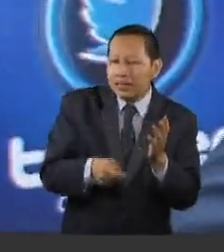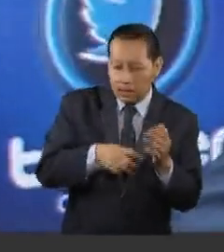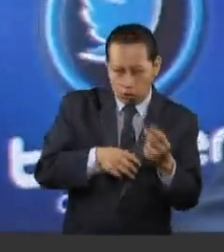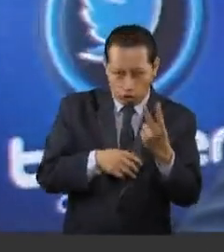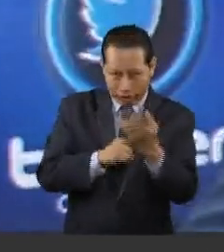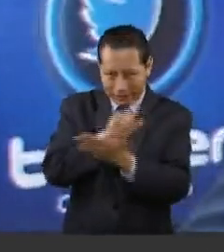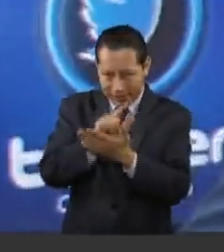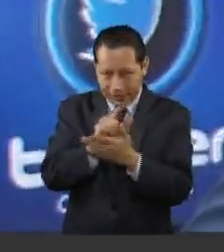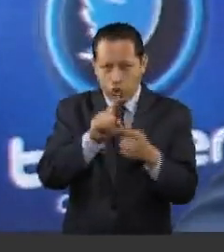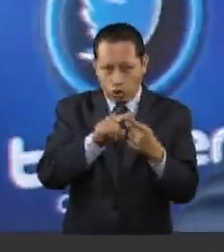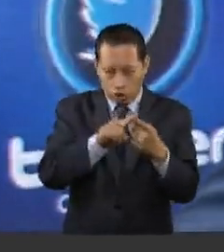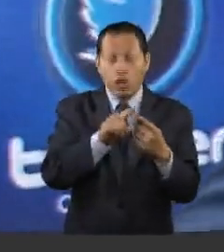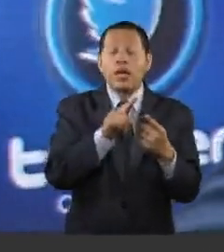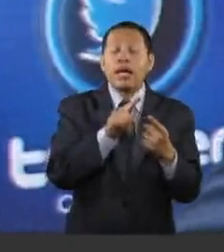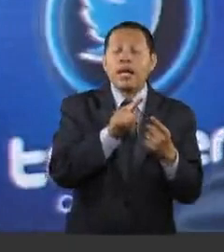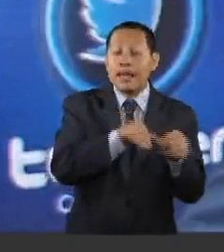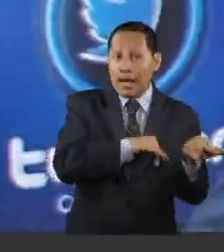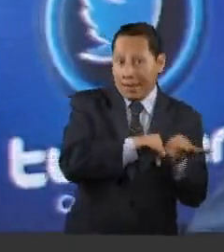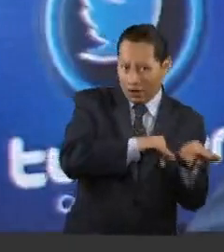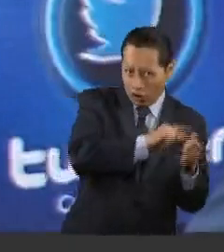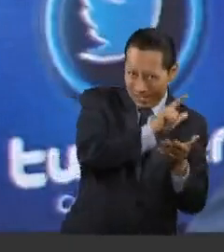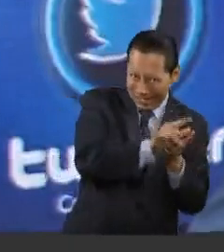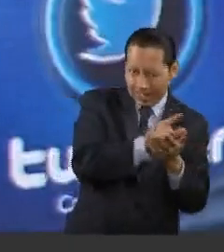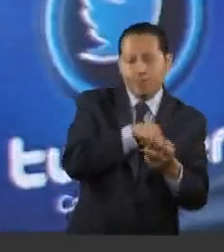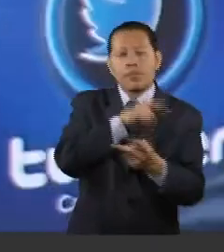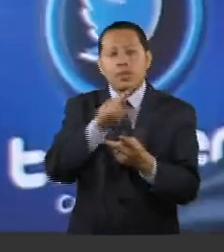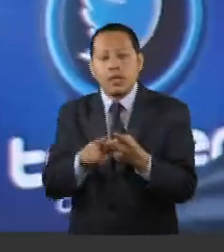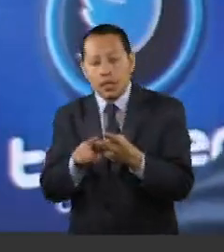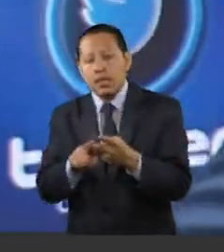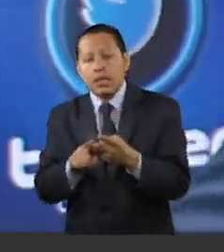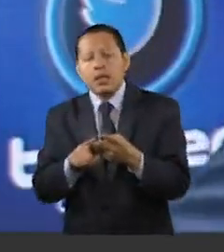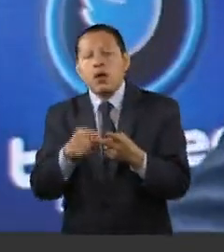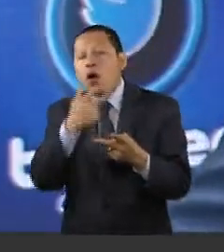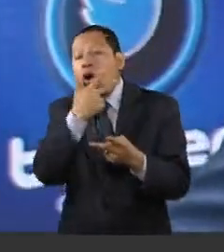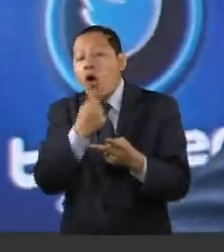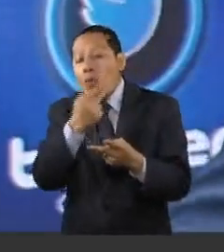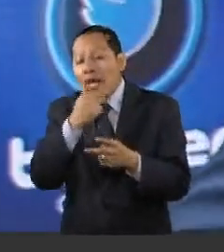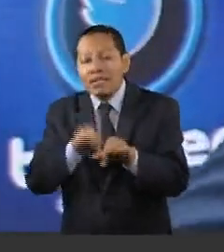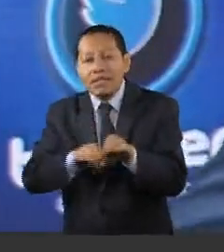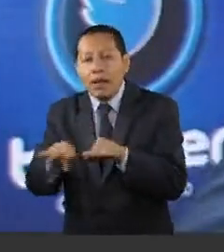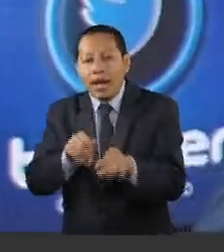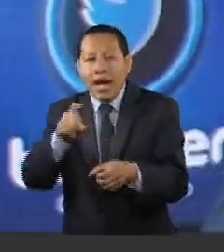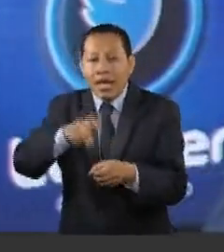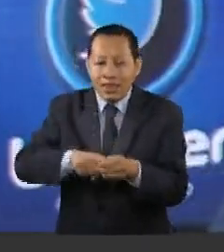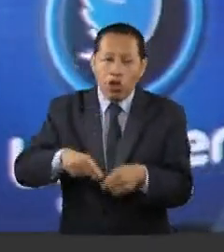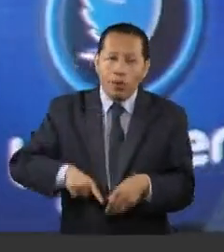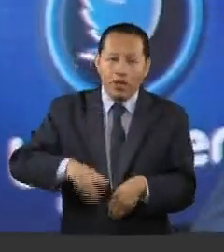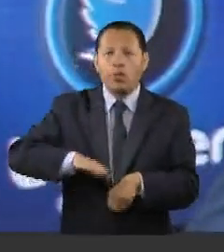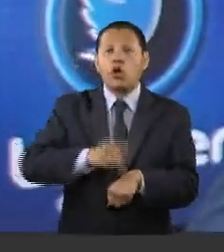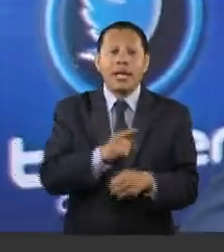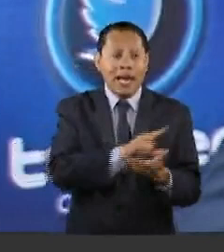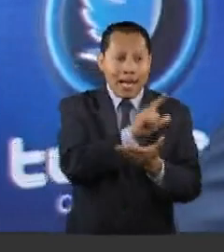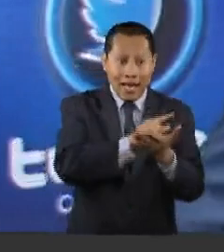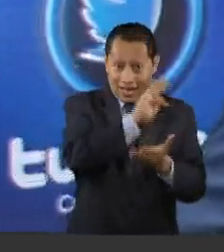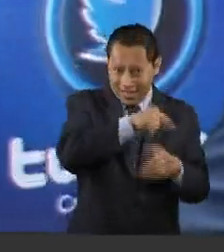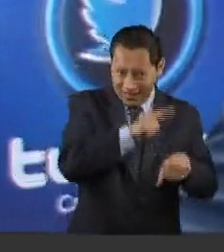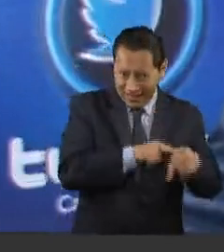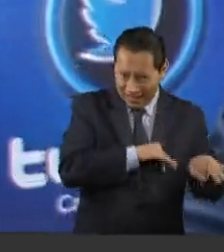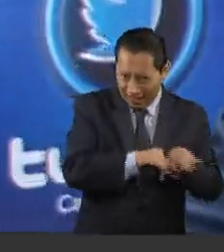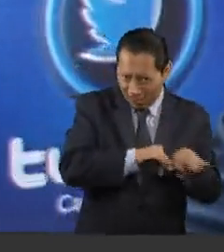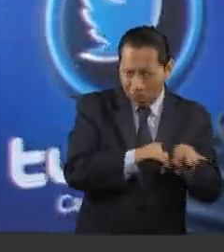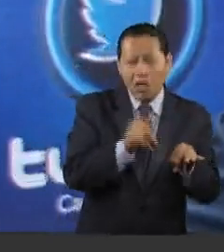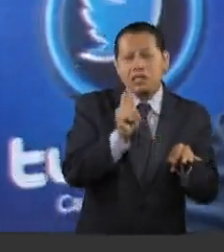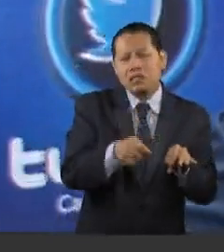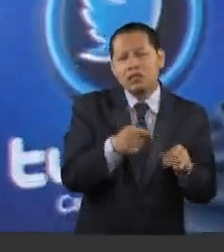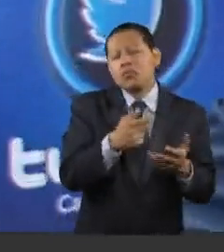la Ley Federal del trabajo y se reforma la Ley Federal de Trabajadores al Servicio del Estado porque la Ley Federal de trabajo digamos para todas las